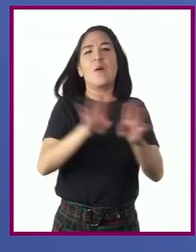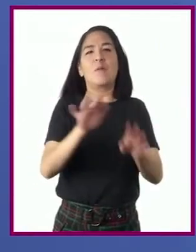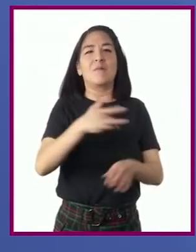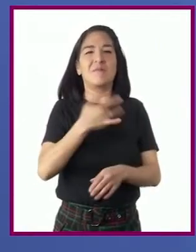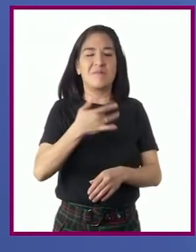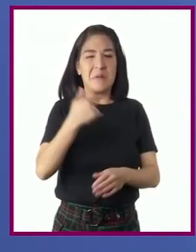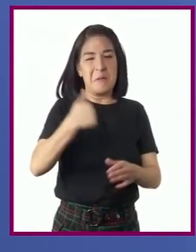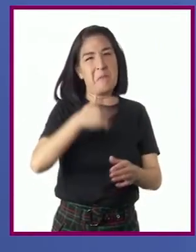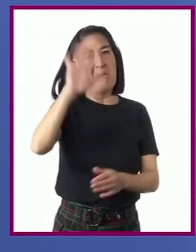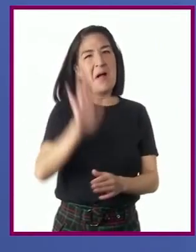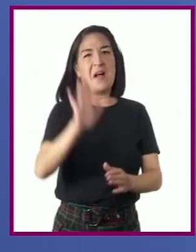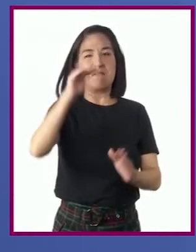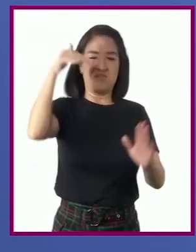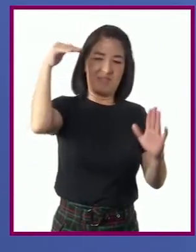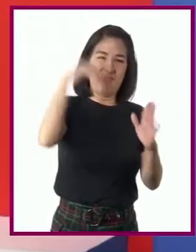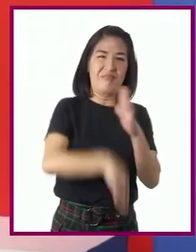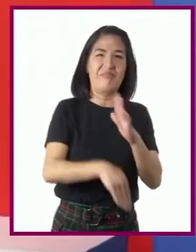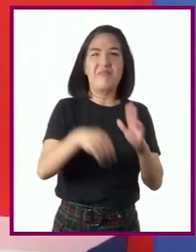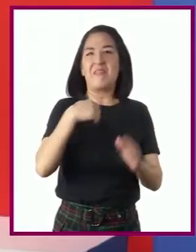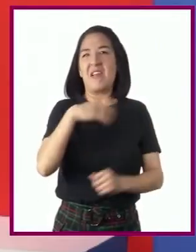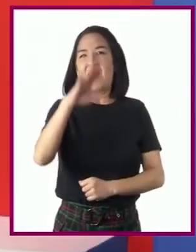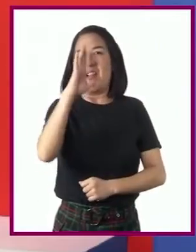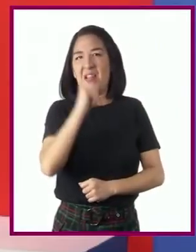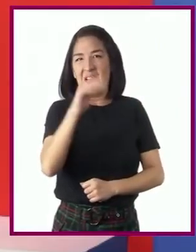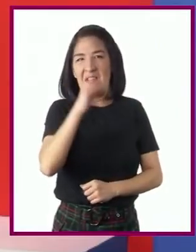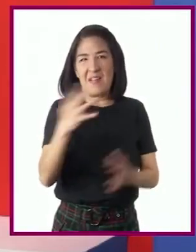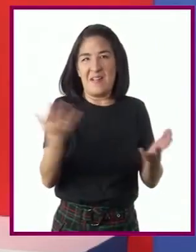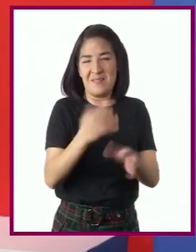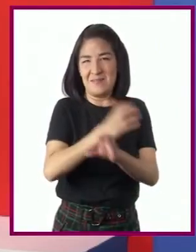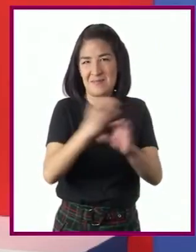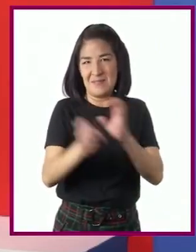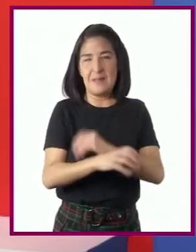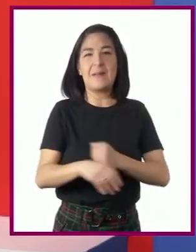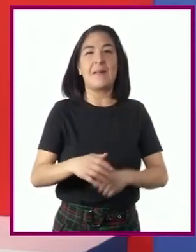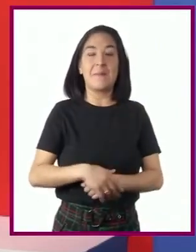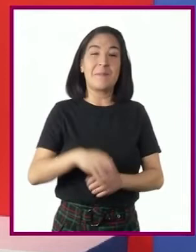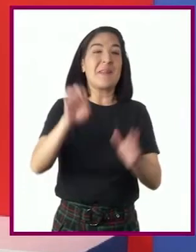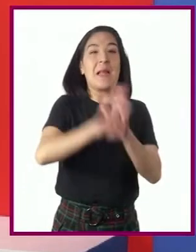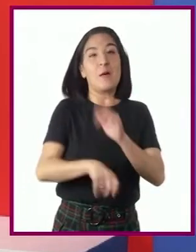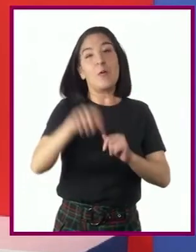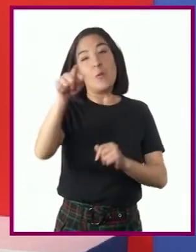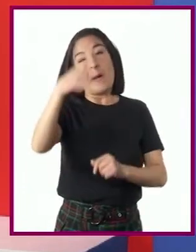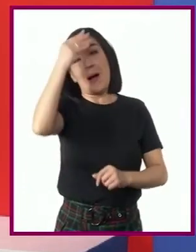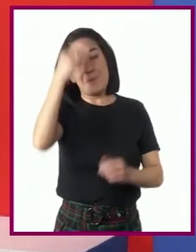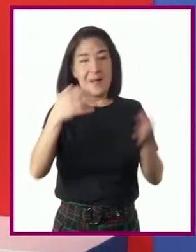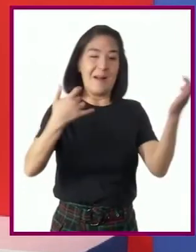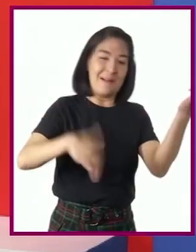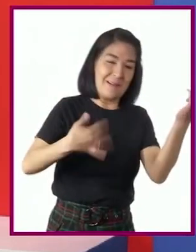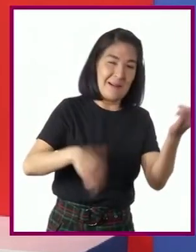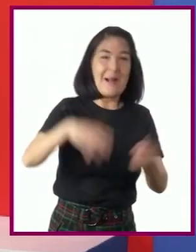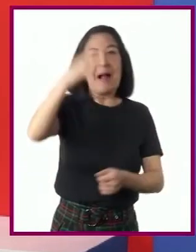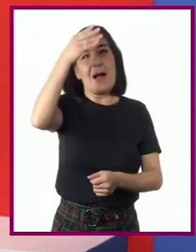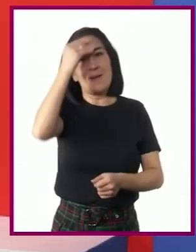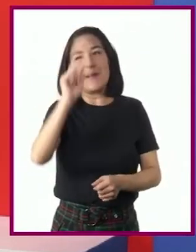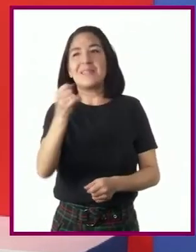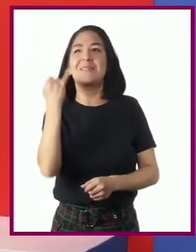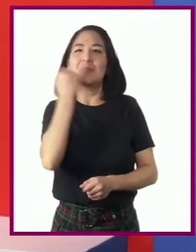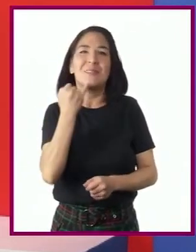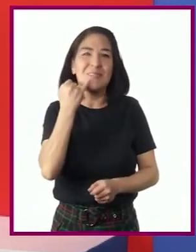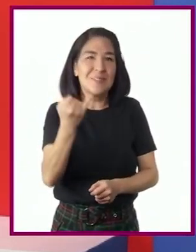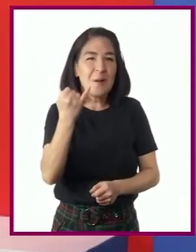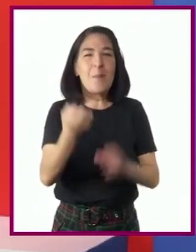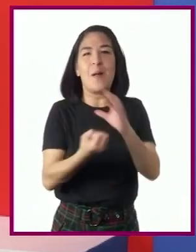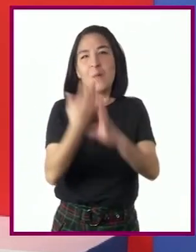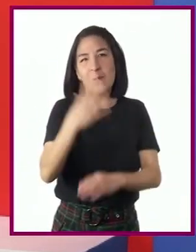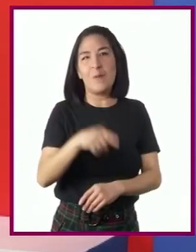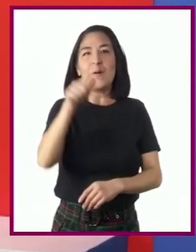de fracaso si no se logran. Por ejemplo, aprende un idioma, aprende a tocar un instrumento y además toma un